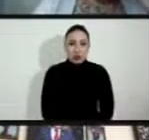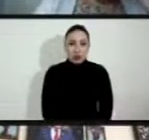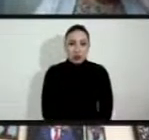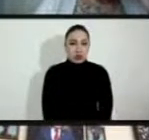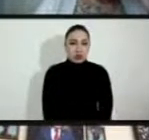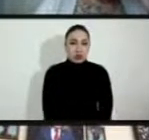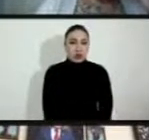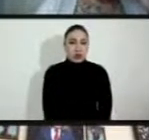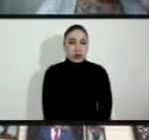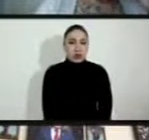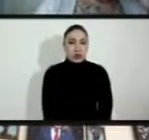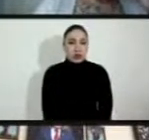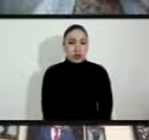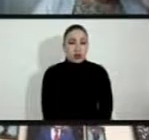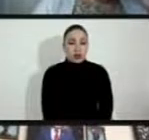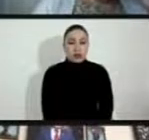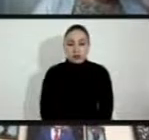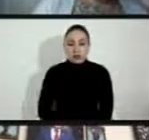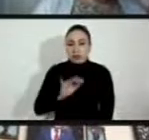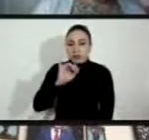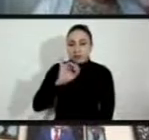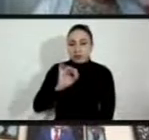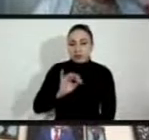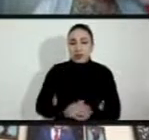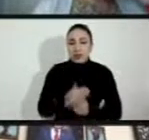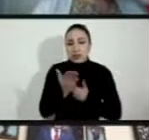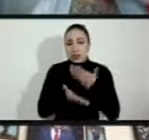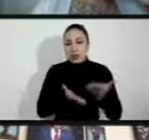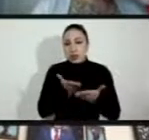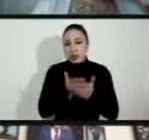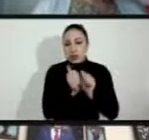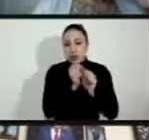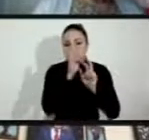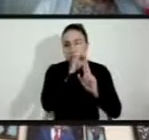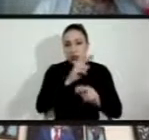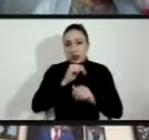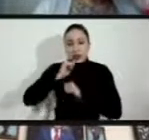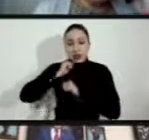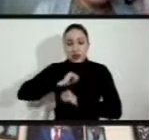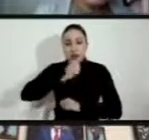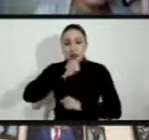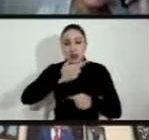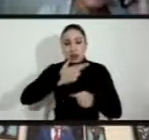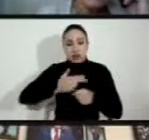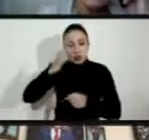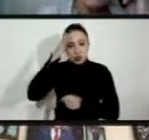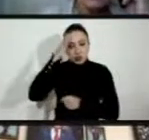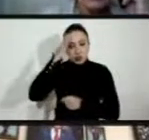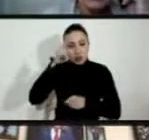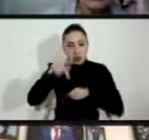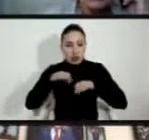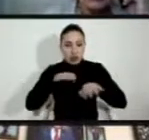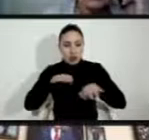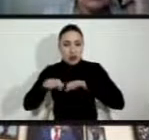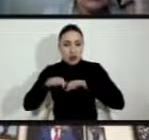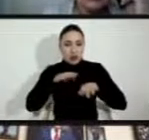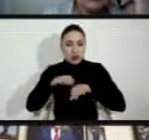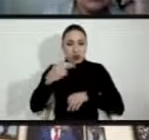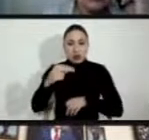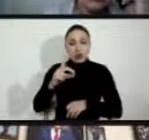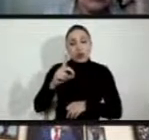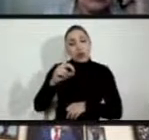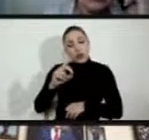presidenta. Se exhorta respetuosamente a la titular de la Secretaría del Trabajo, doctora Soledad